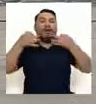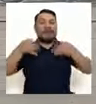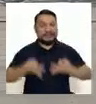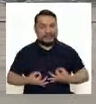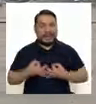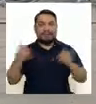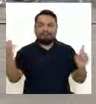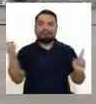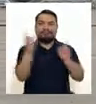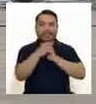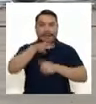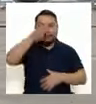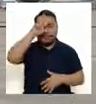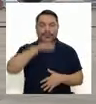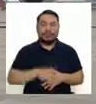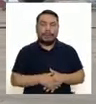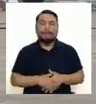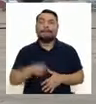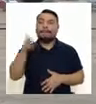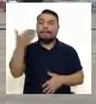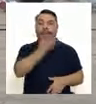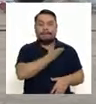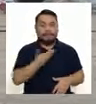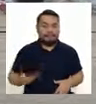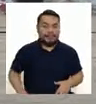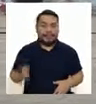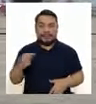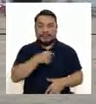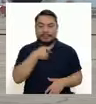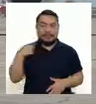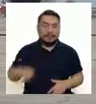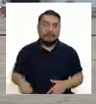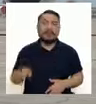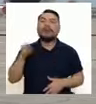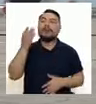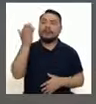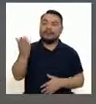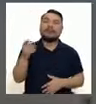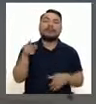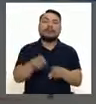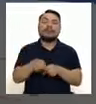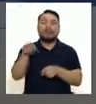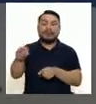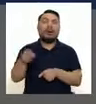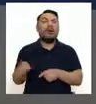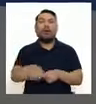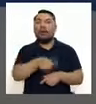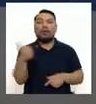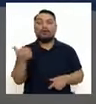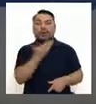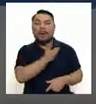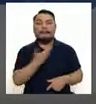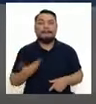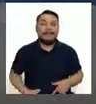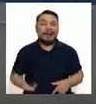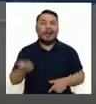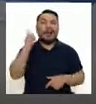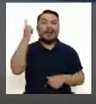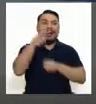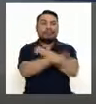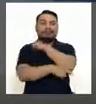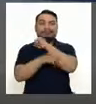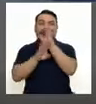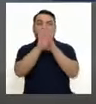lo tanto, el presidente de la República Popular China, tal como otros mandatarios o líderes,